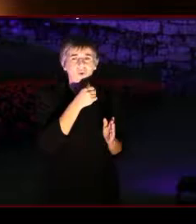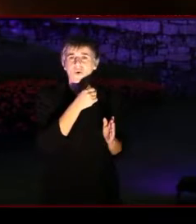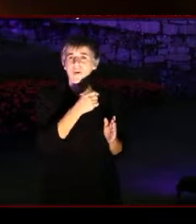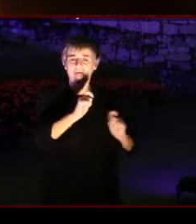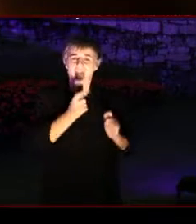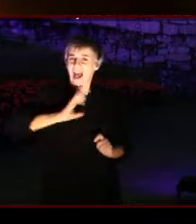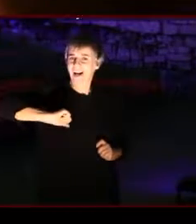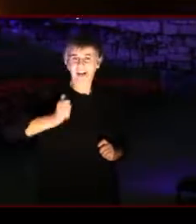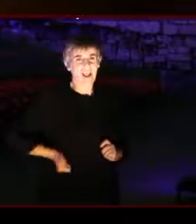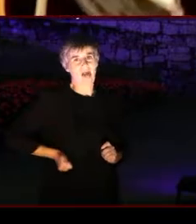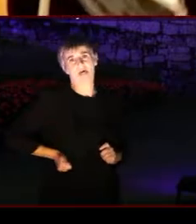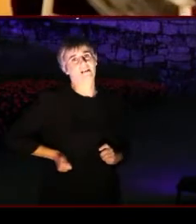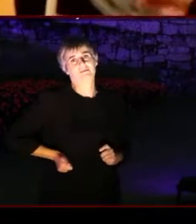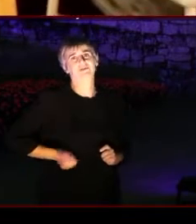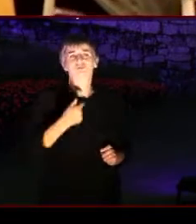implicada.